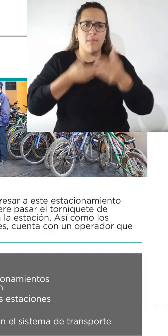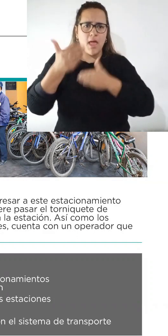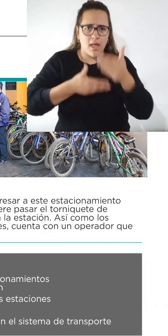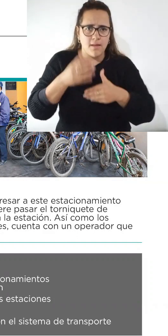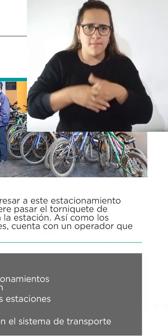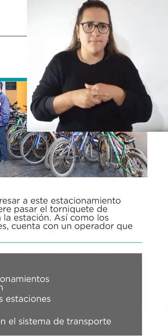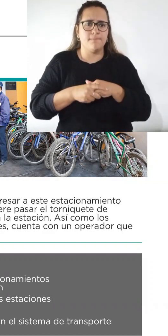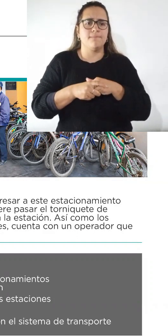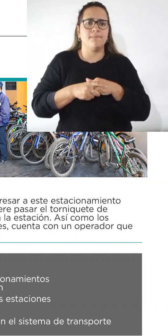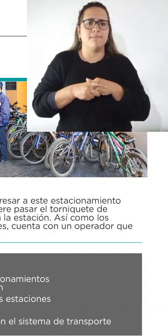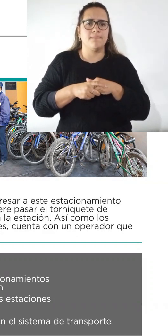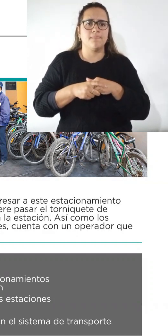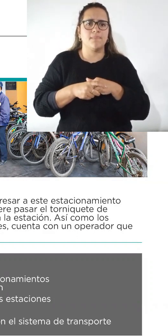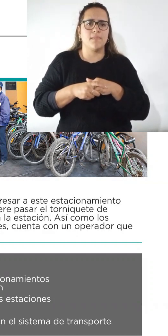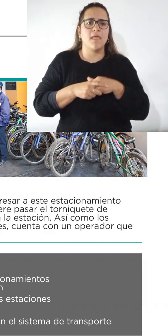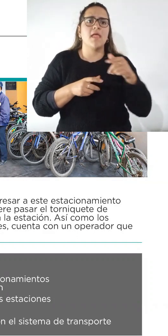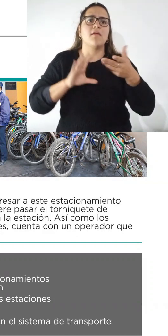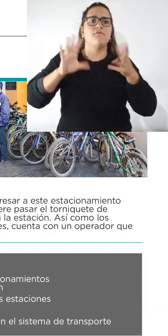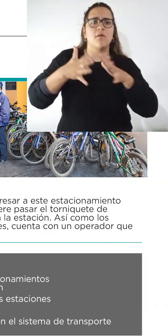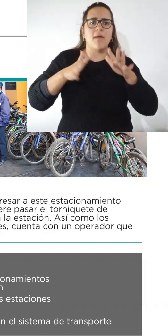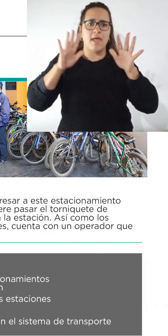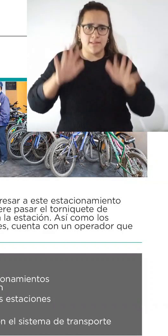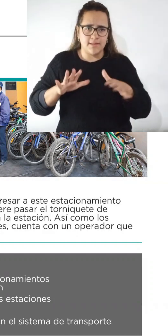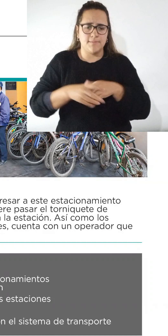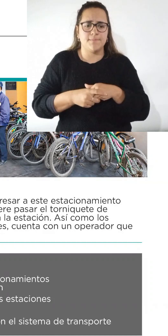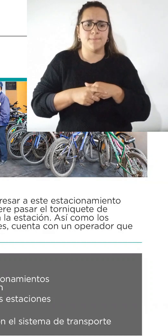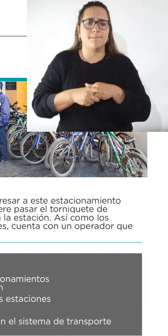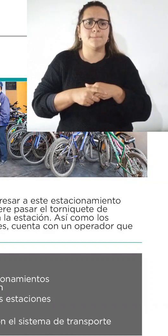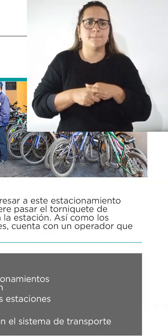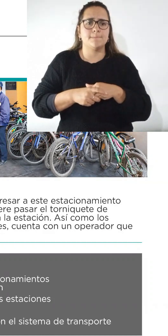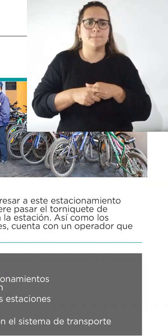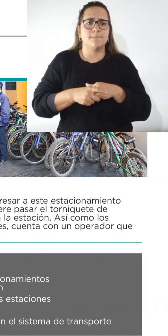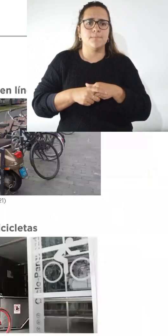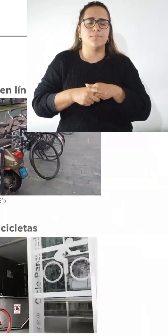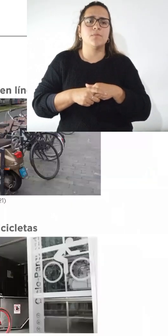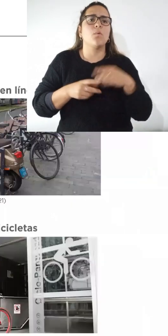soluciones para implementar este tipo de acciones en la ciudad.